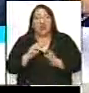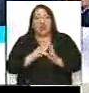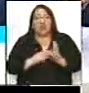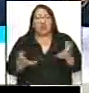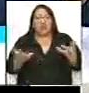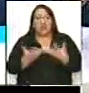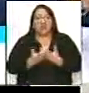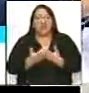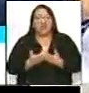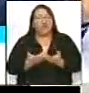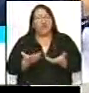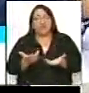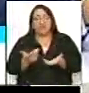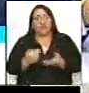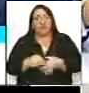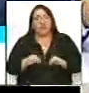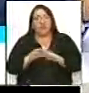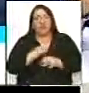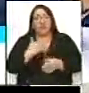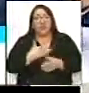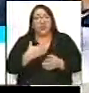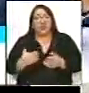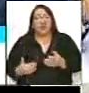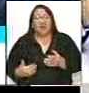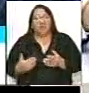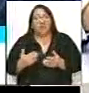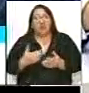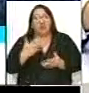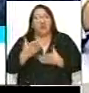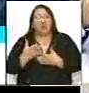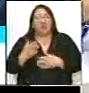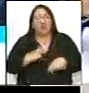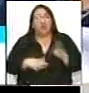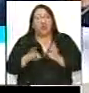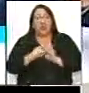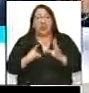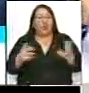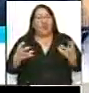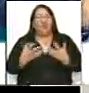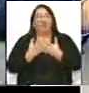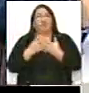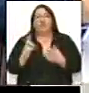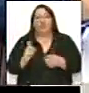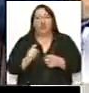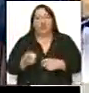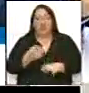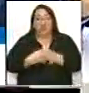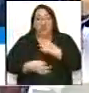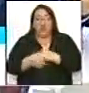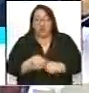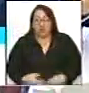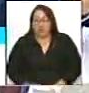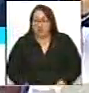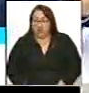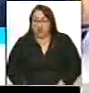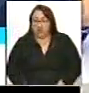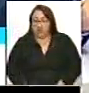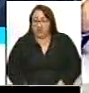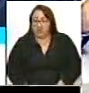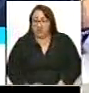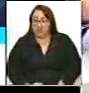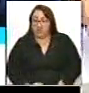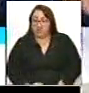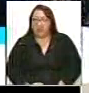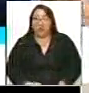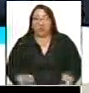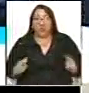fusionas? Lo más probable es que el movimiento regional simplemente no se fusione. Entonces lo que estamos haciendo, en lugar de hacer un proceso de encuentro,